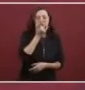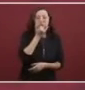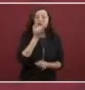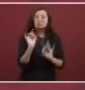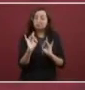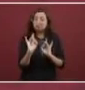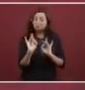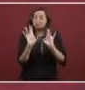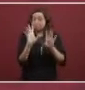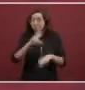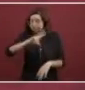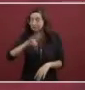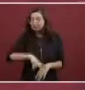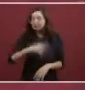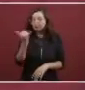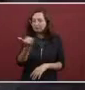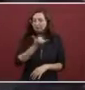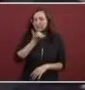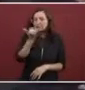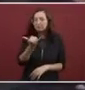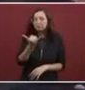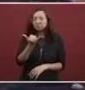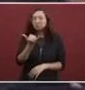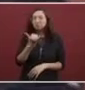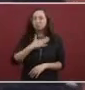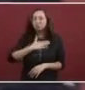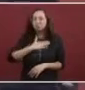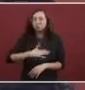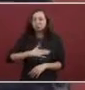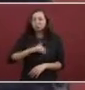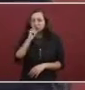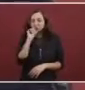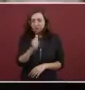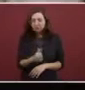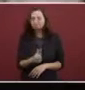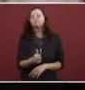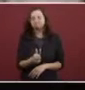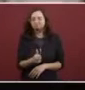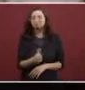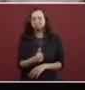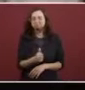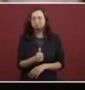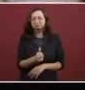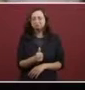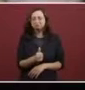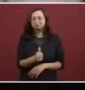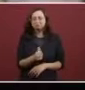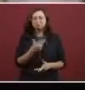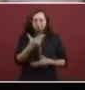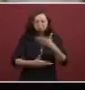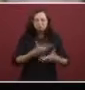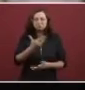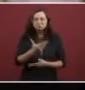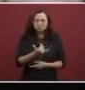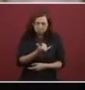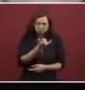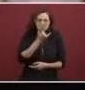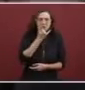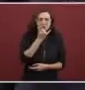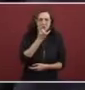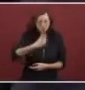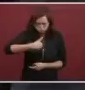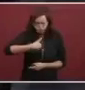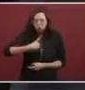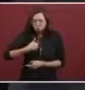caso de que se haya cometido una injusticia, que es lo que te ofrecemos, que vamos